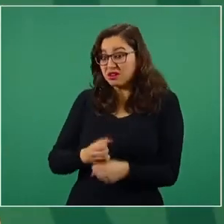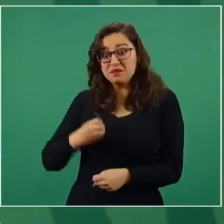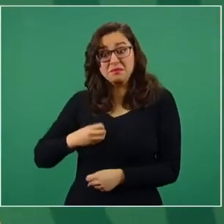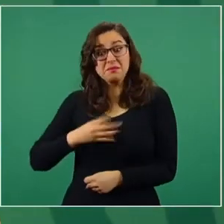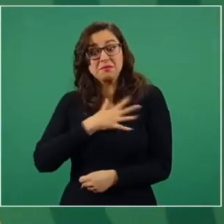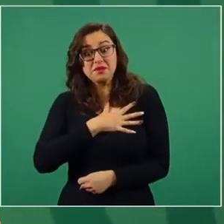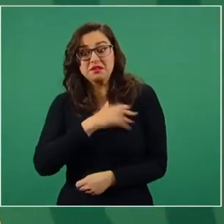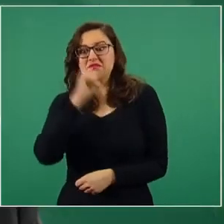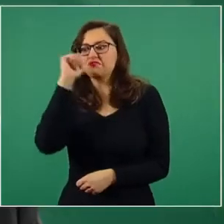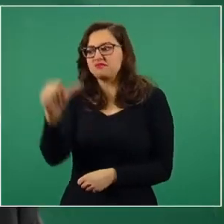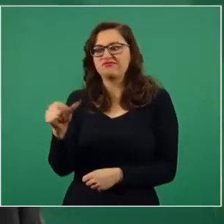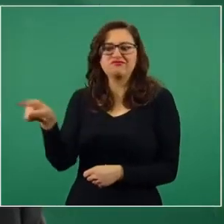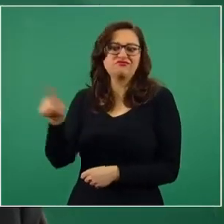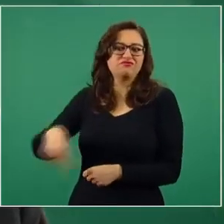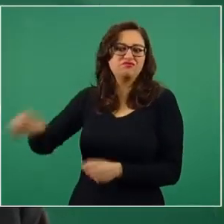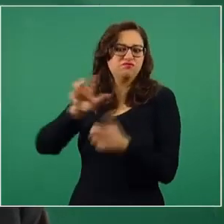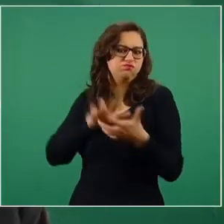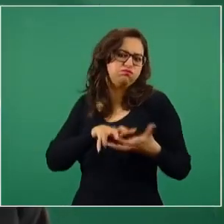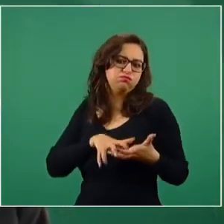Pues sí,